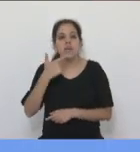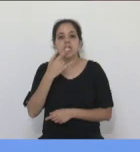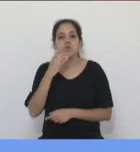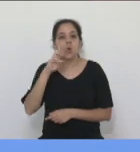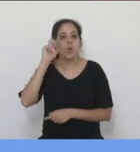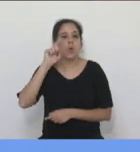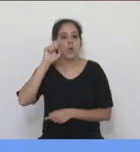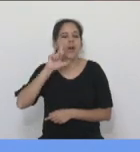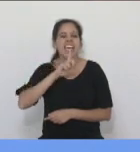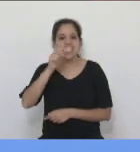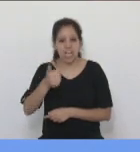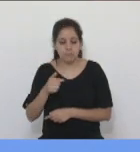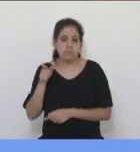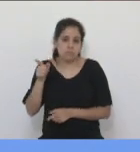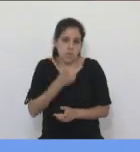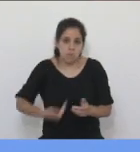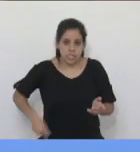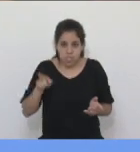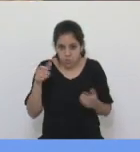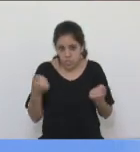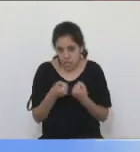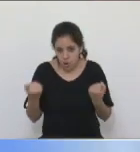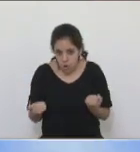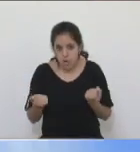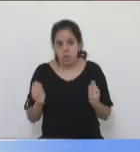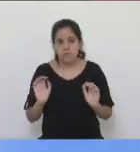presidente si está de acuerdo la bancada del oficialismo